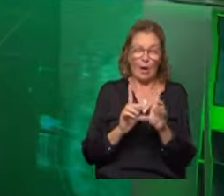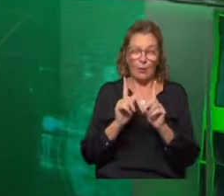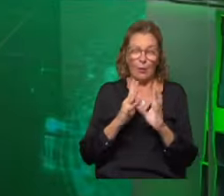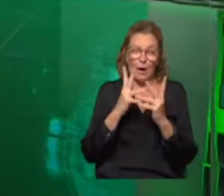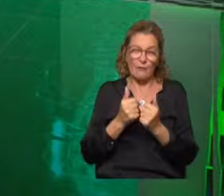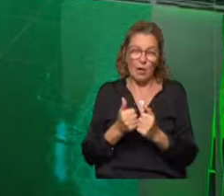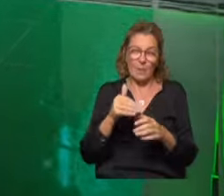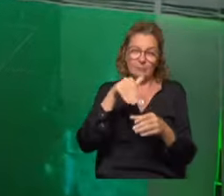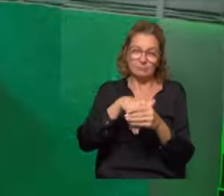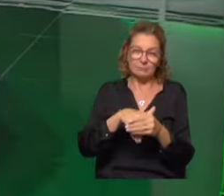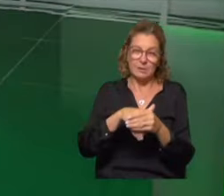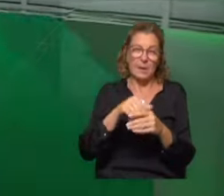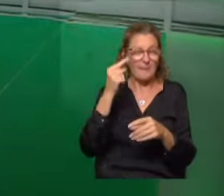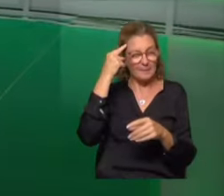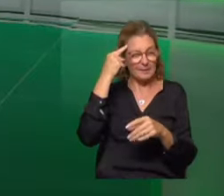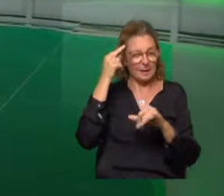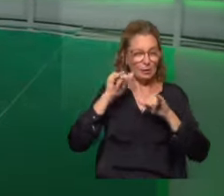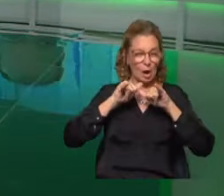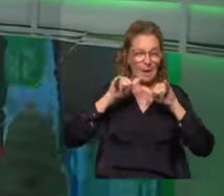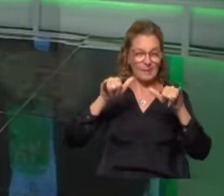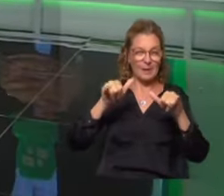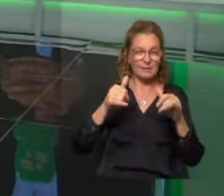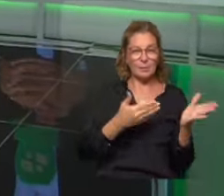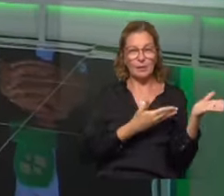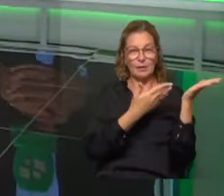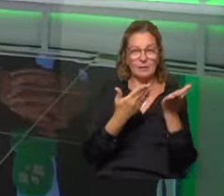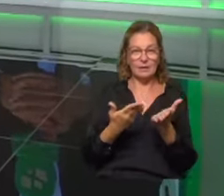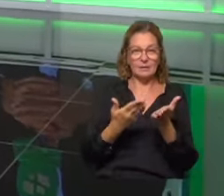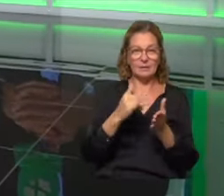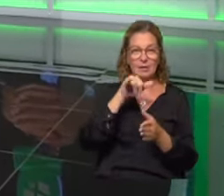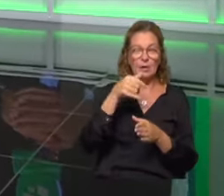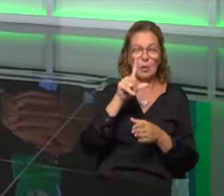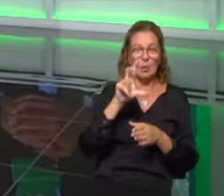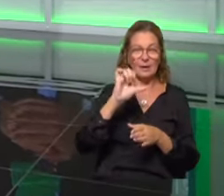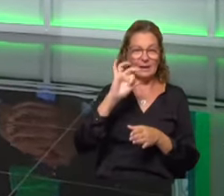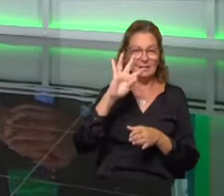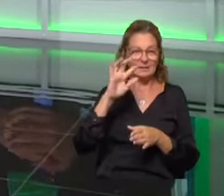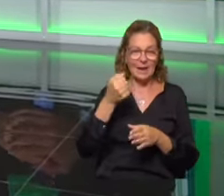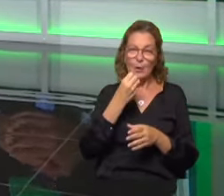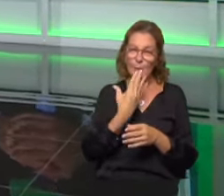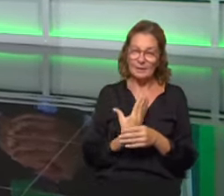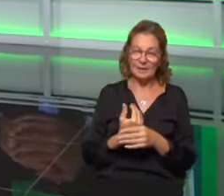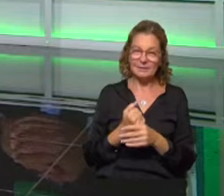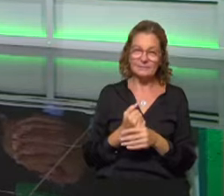ya en tono de campaña electoral, por lo que le doy la bienvenida para su adelanto a Julieta Núñez Tomás. ¿Cómo anda, Juli?